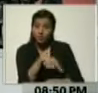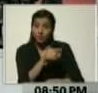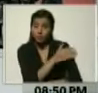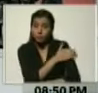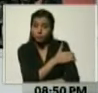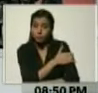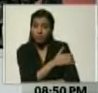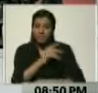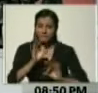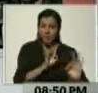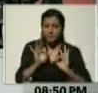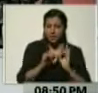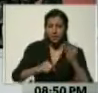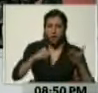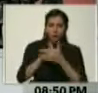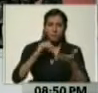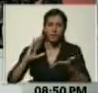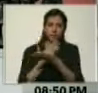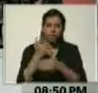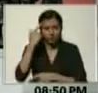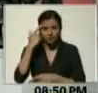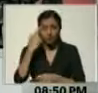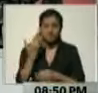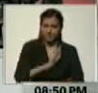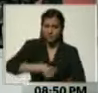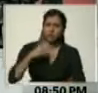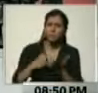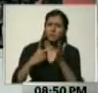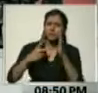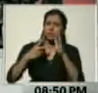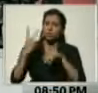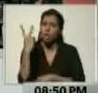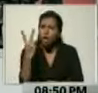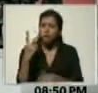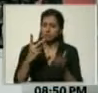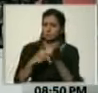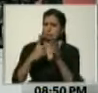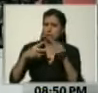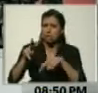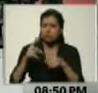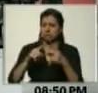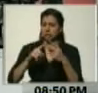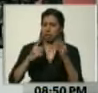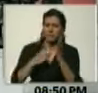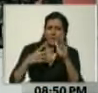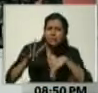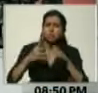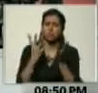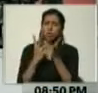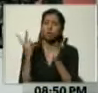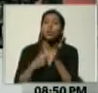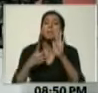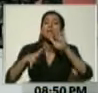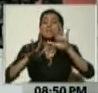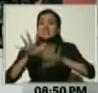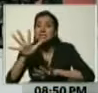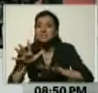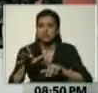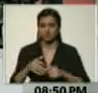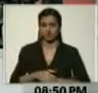planificaron golpes de Estado 2012, 2000, 2002, todos los intentos, después de 2014, 2015, y ahí están